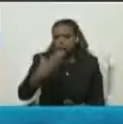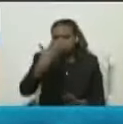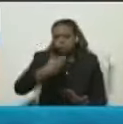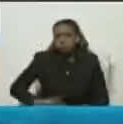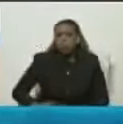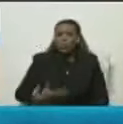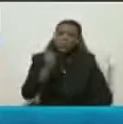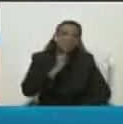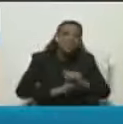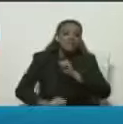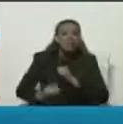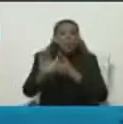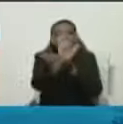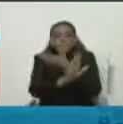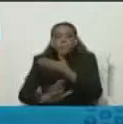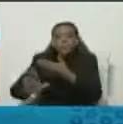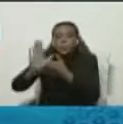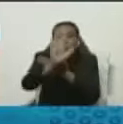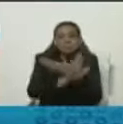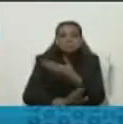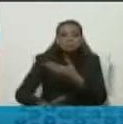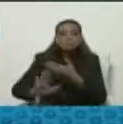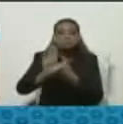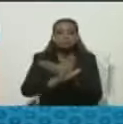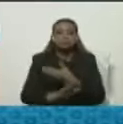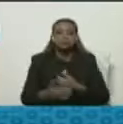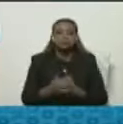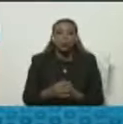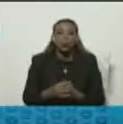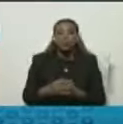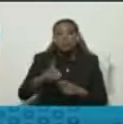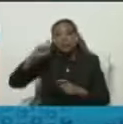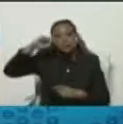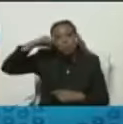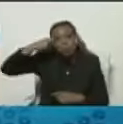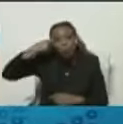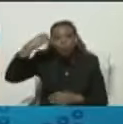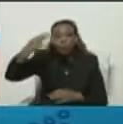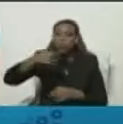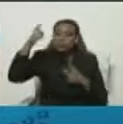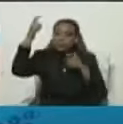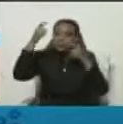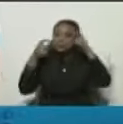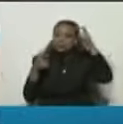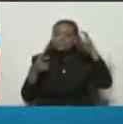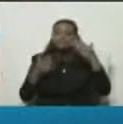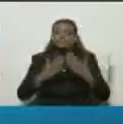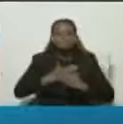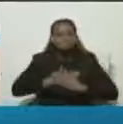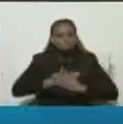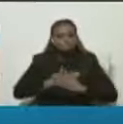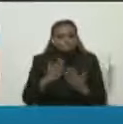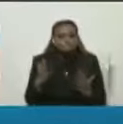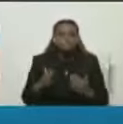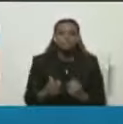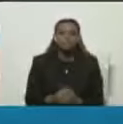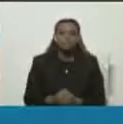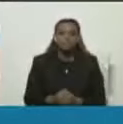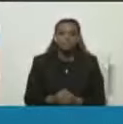el defensor y protector del legado de Hugo Chávez.